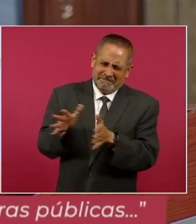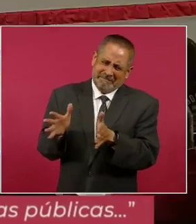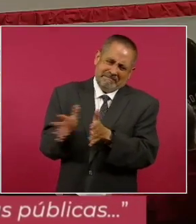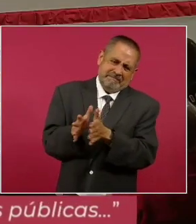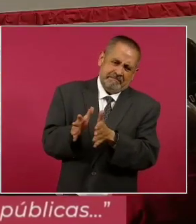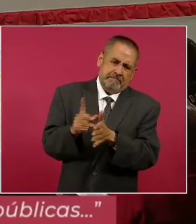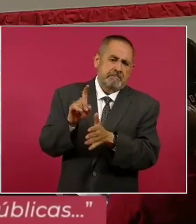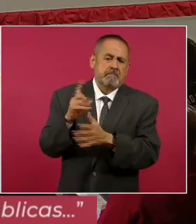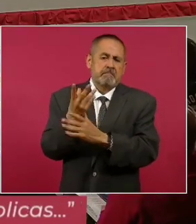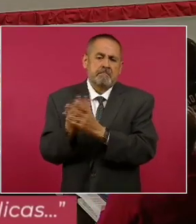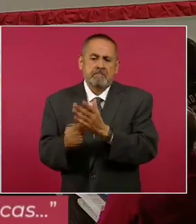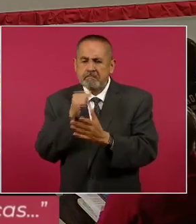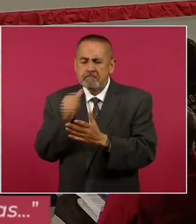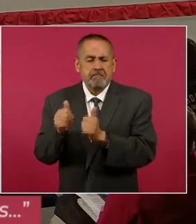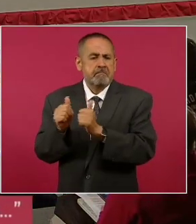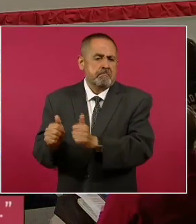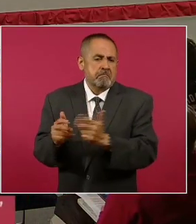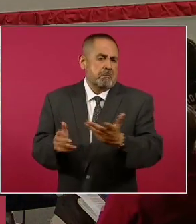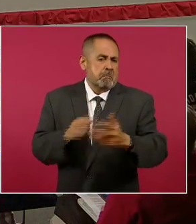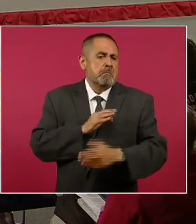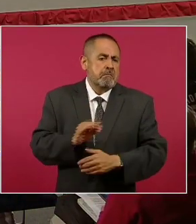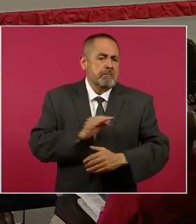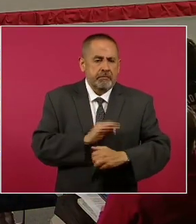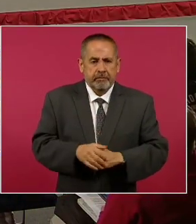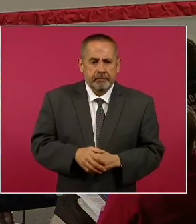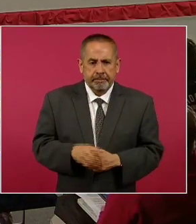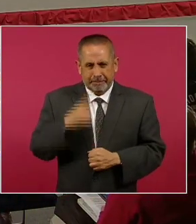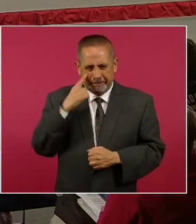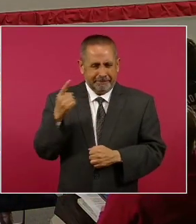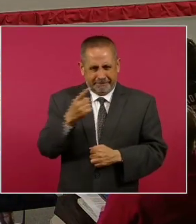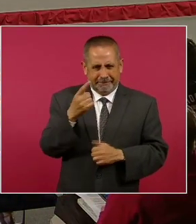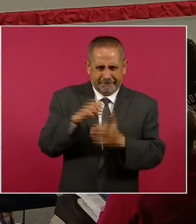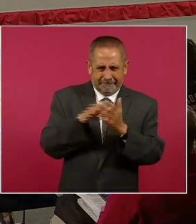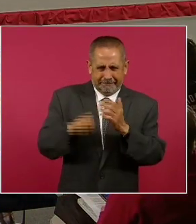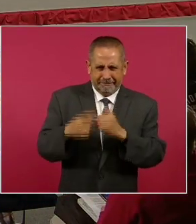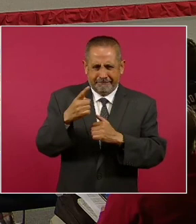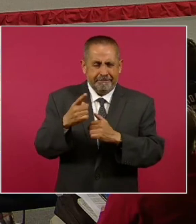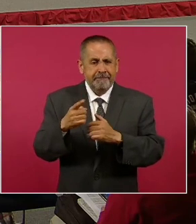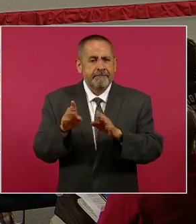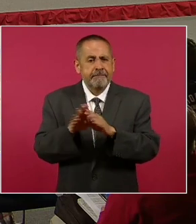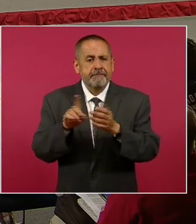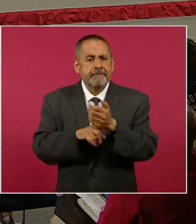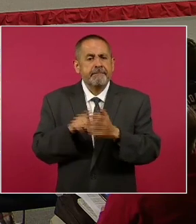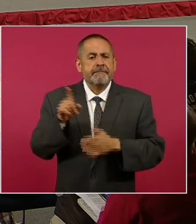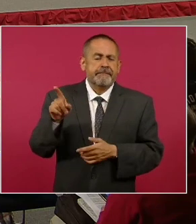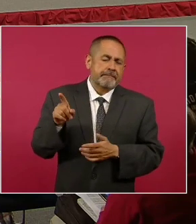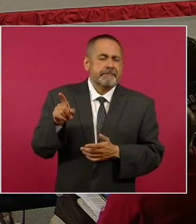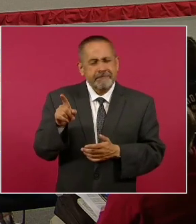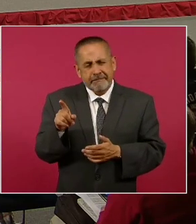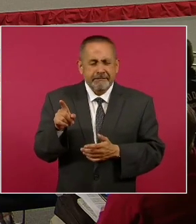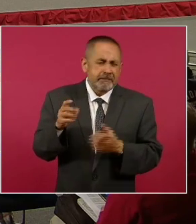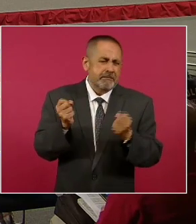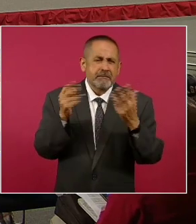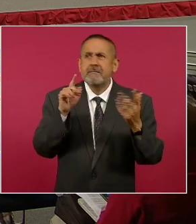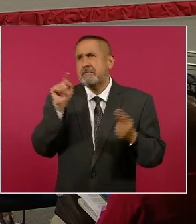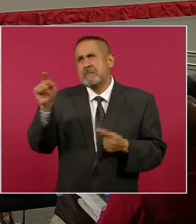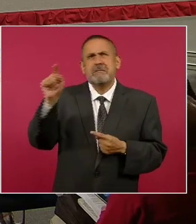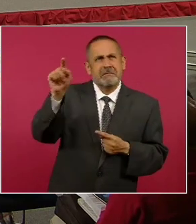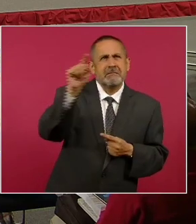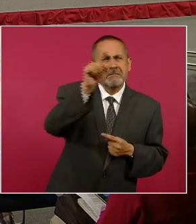María. La siguiente, por favor. Aquí tenemos un ejemplo de una presa, son muchas las que se